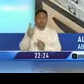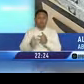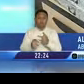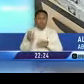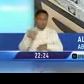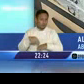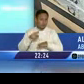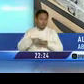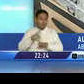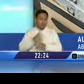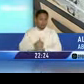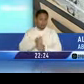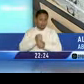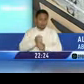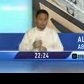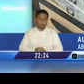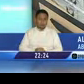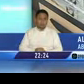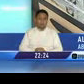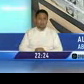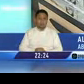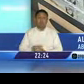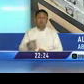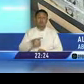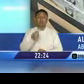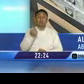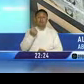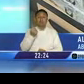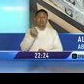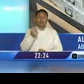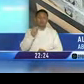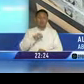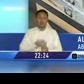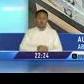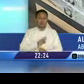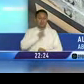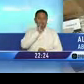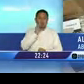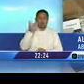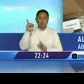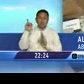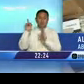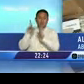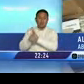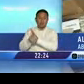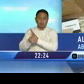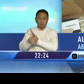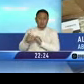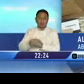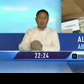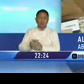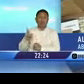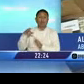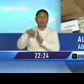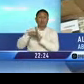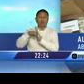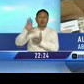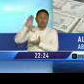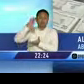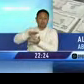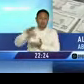rutinario, por seguridad, que el dinero pase, se deposite en una cuenta del Banco